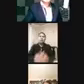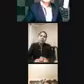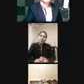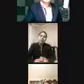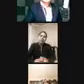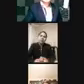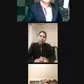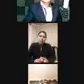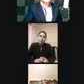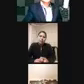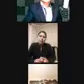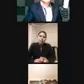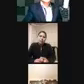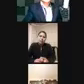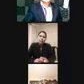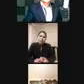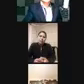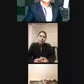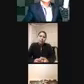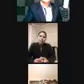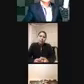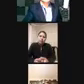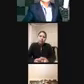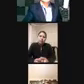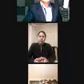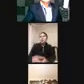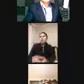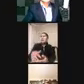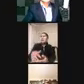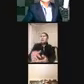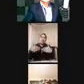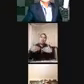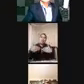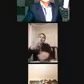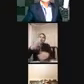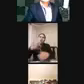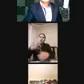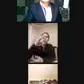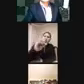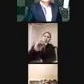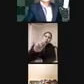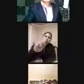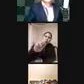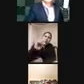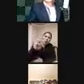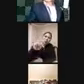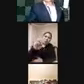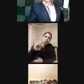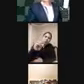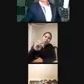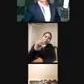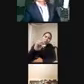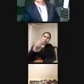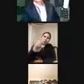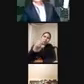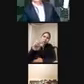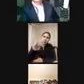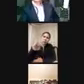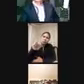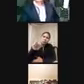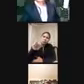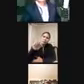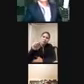es en el cromosoma par 21, ¿no? Se da. O sea, puede ocurrir la quien sea. Ahora se está viendo incluso, ¿no?